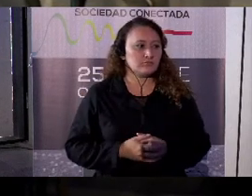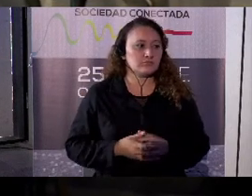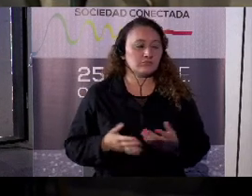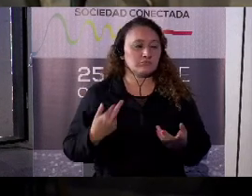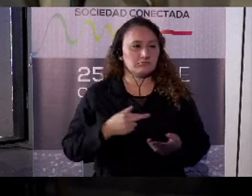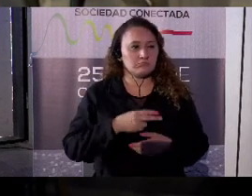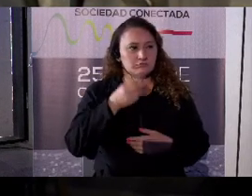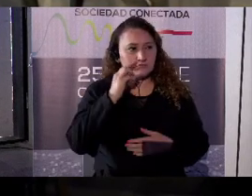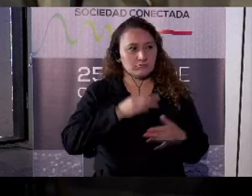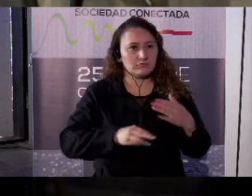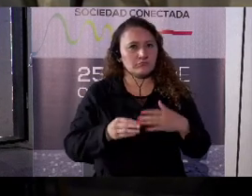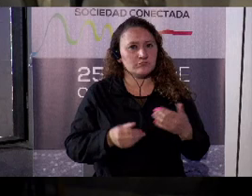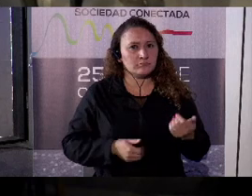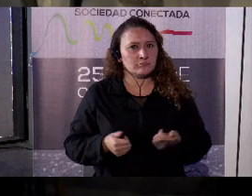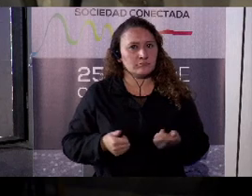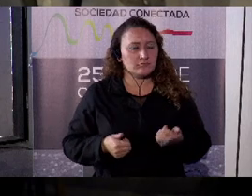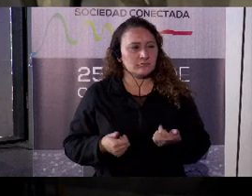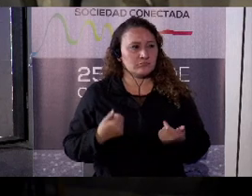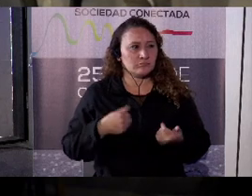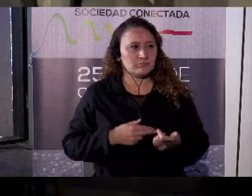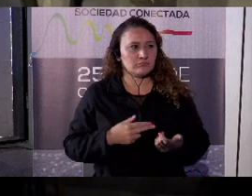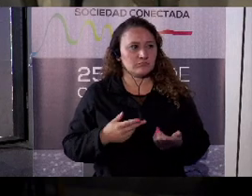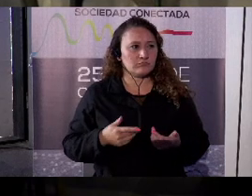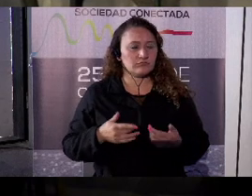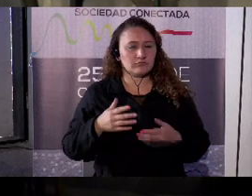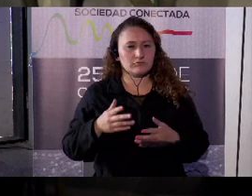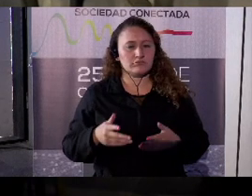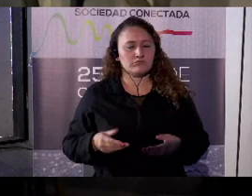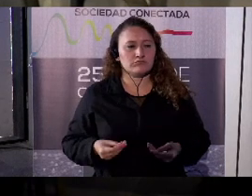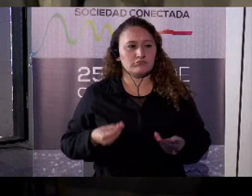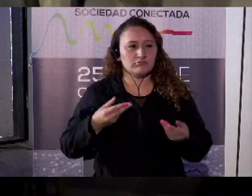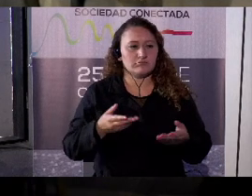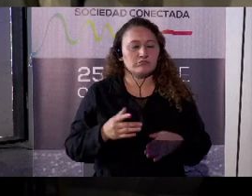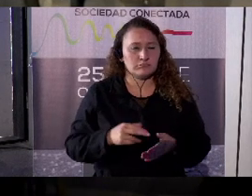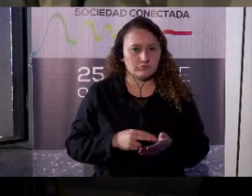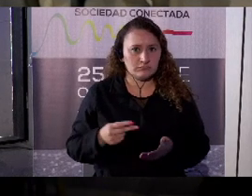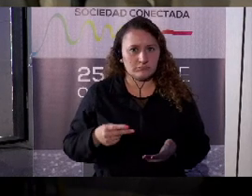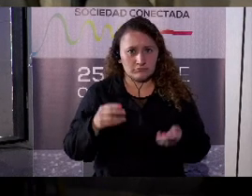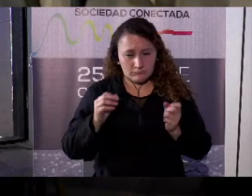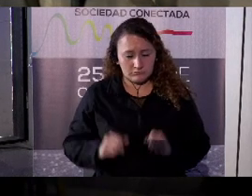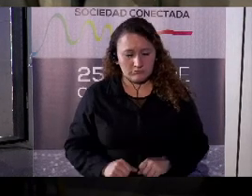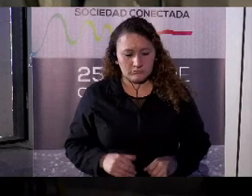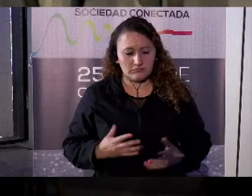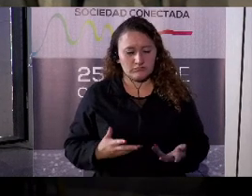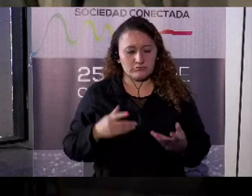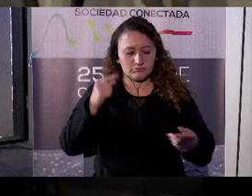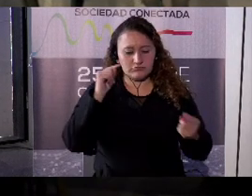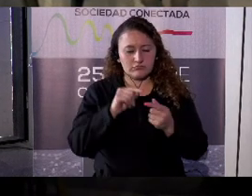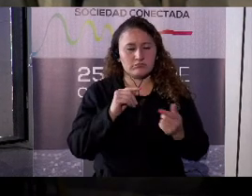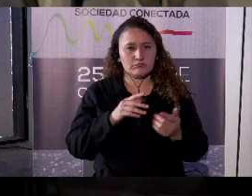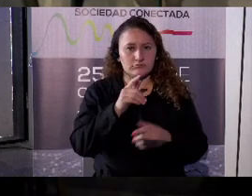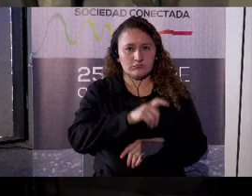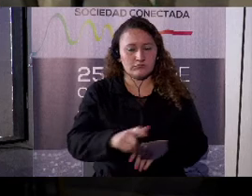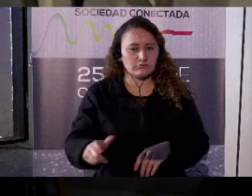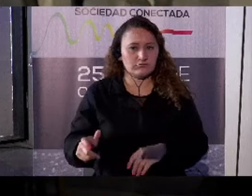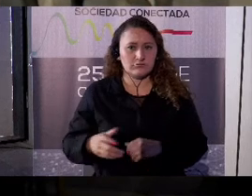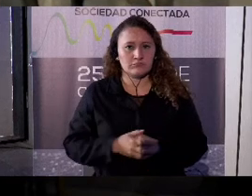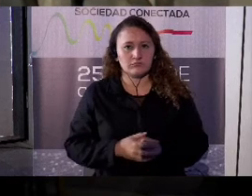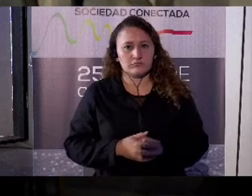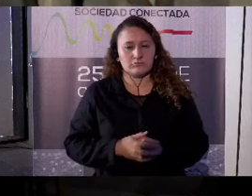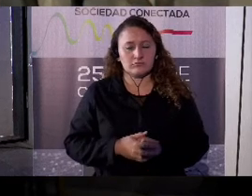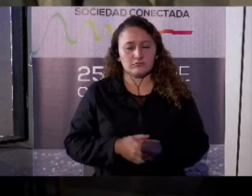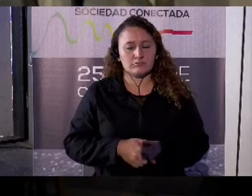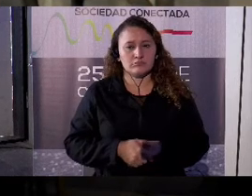misión como entes generadores de tecnología realmente puede ir orientada directamente a la generación de